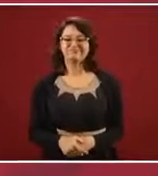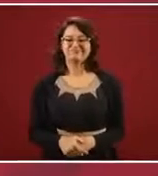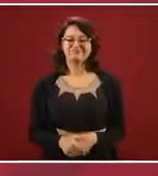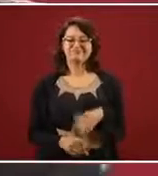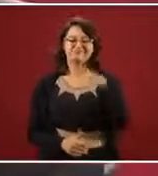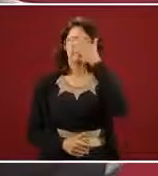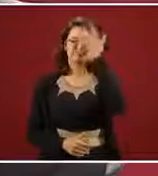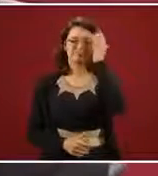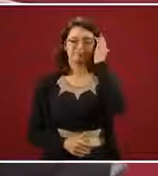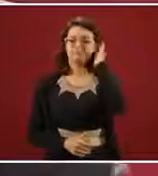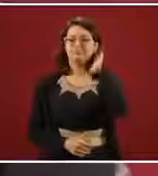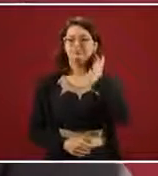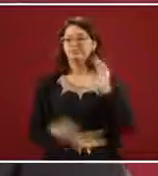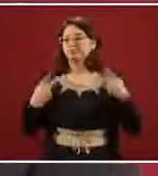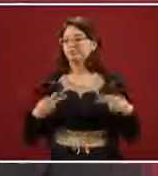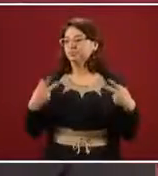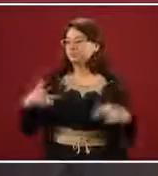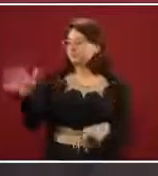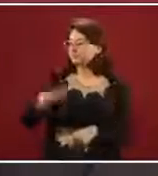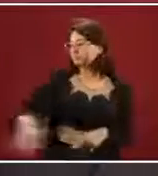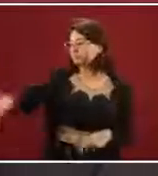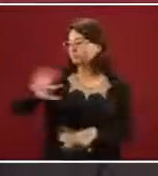Si la gente tiene información,